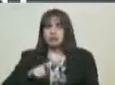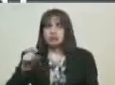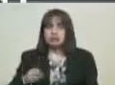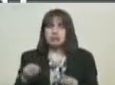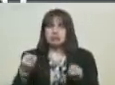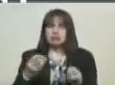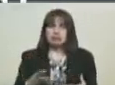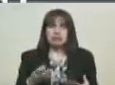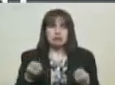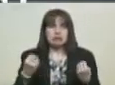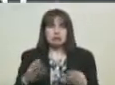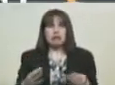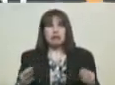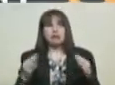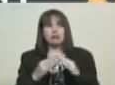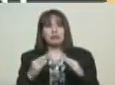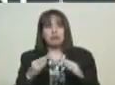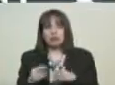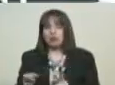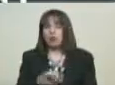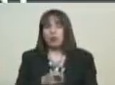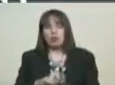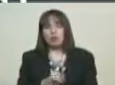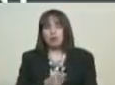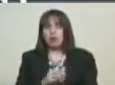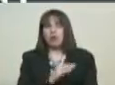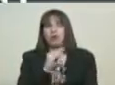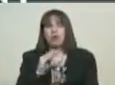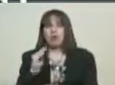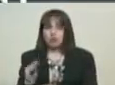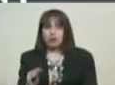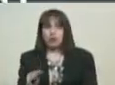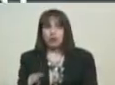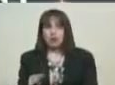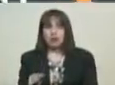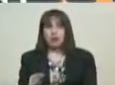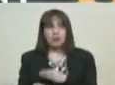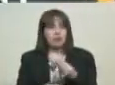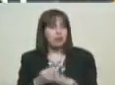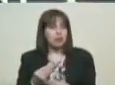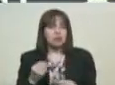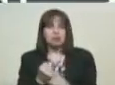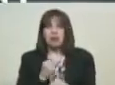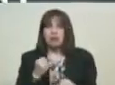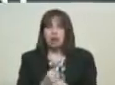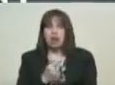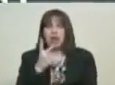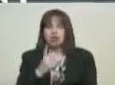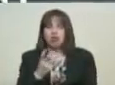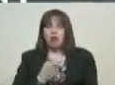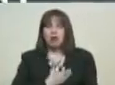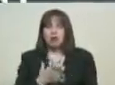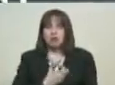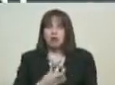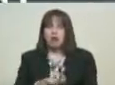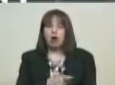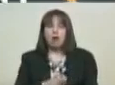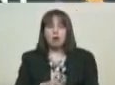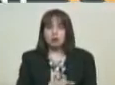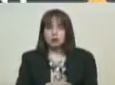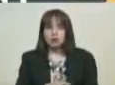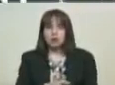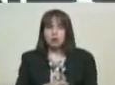su vivienda, tienen un gobierno que los protege, un gobierno que los cuida, y vamos a trabajar junto a las dos alcaldías, la gobernación y el gobierno